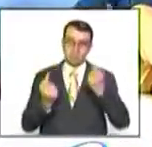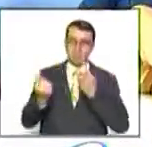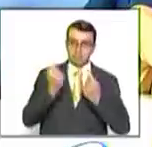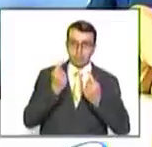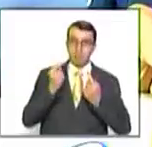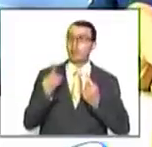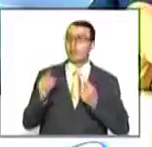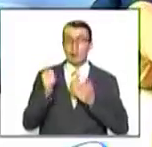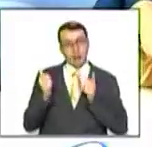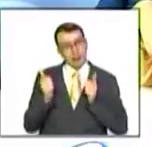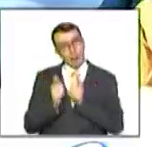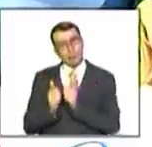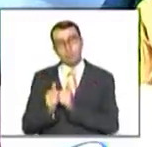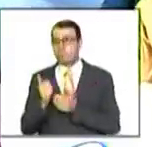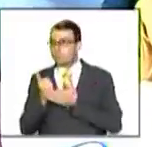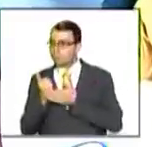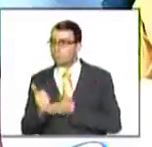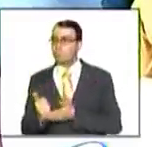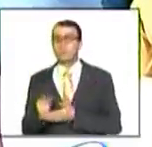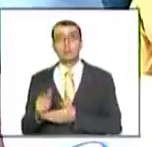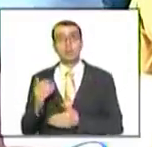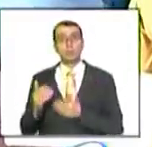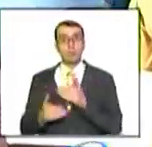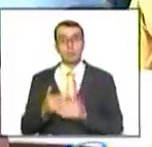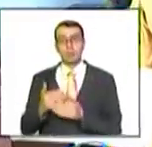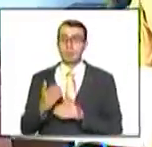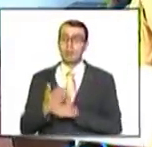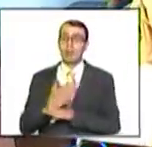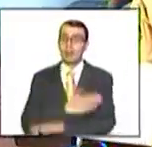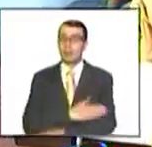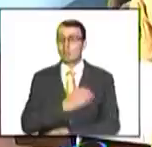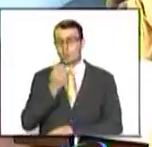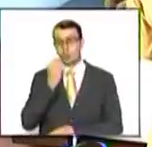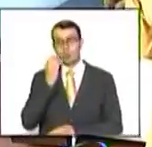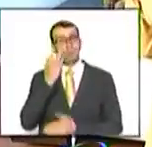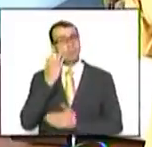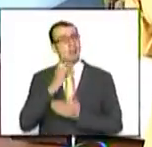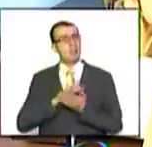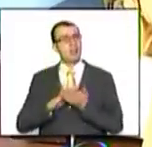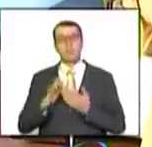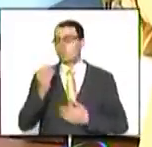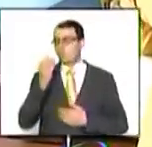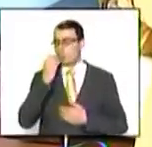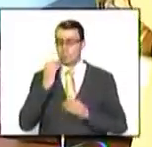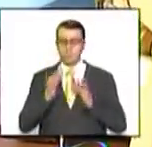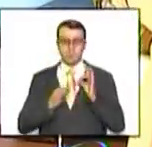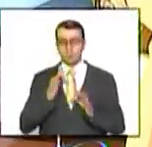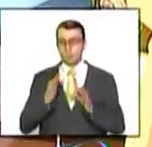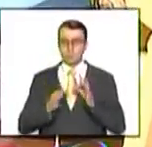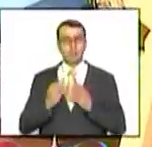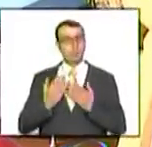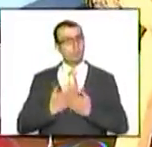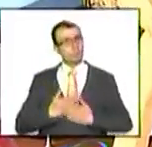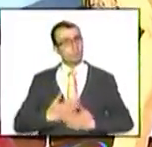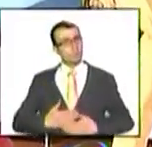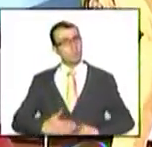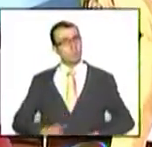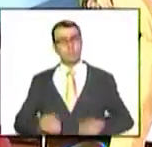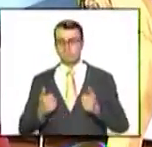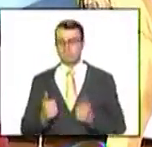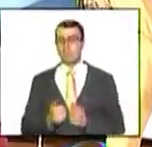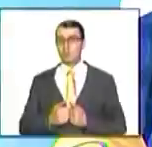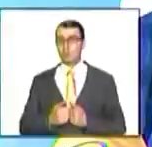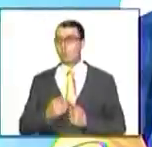van acompañados de un proceso de desintoxicación, de ayunos, de dietas, de cambio de